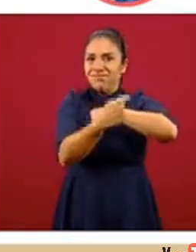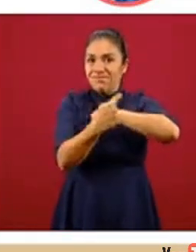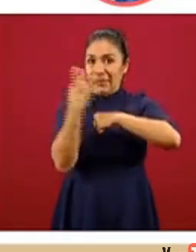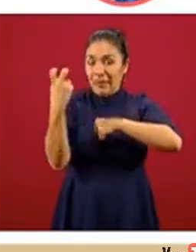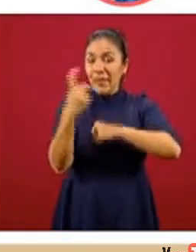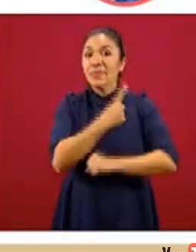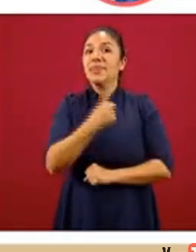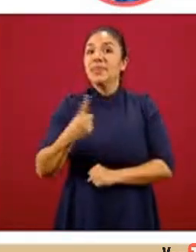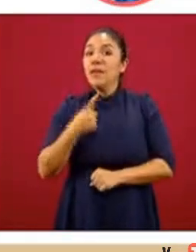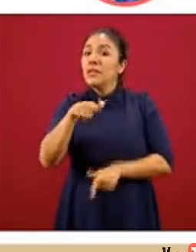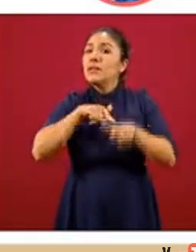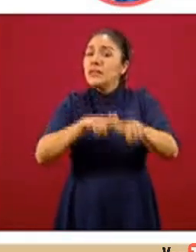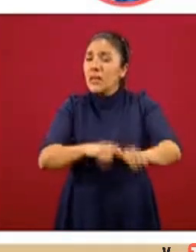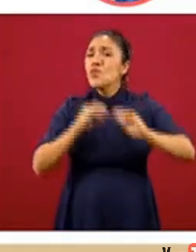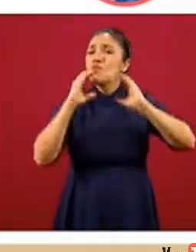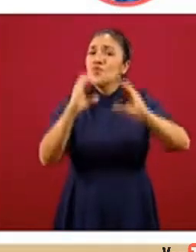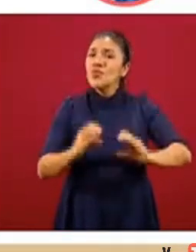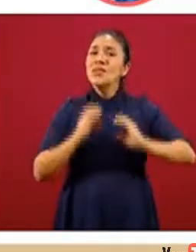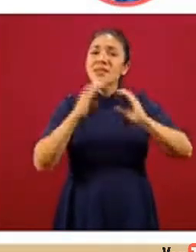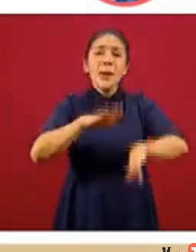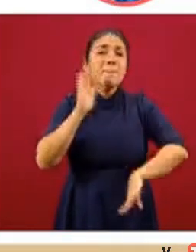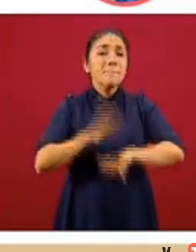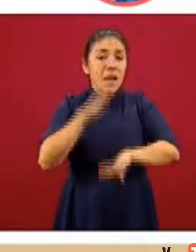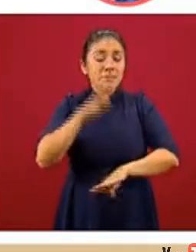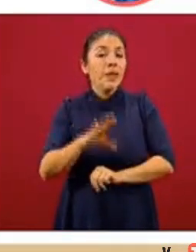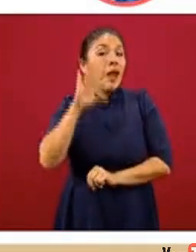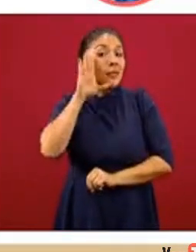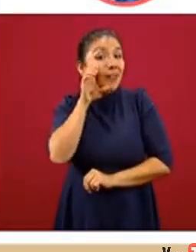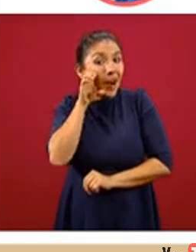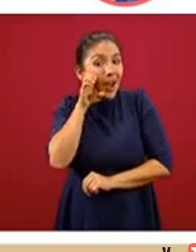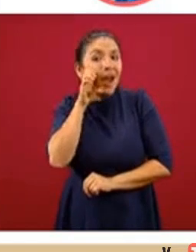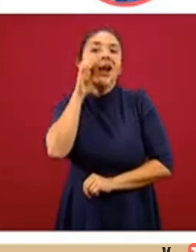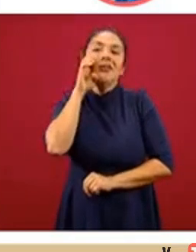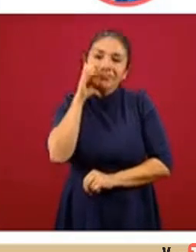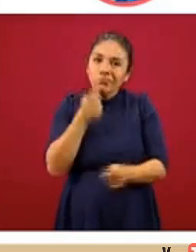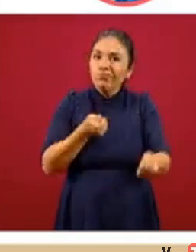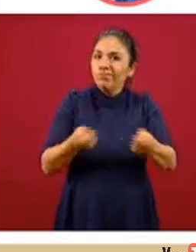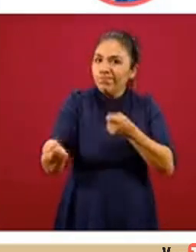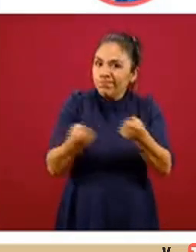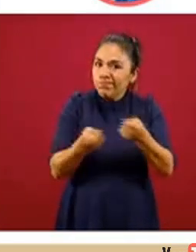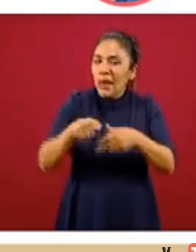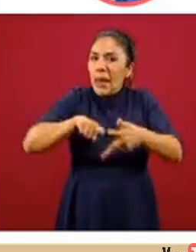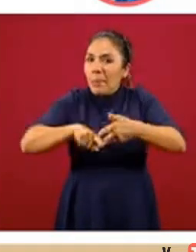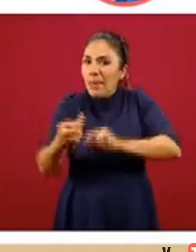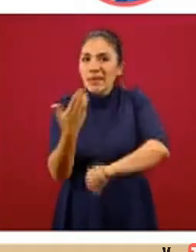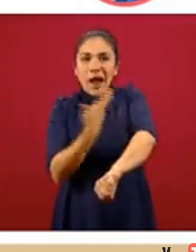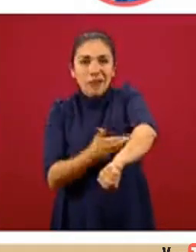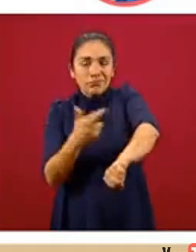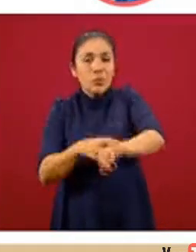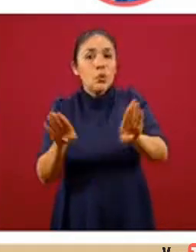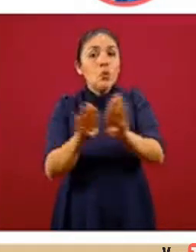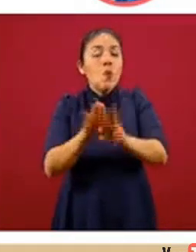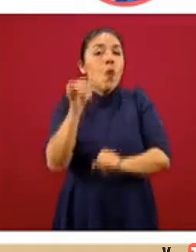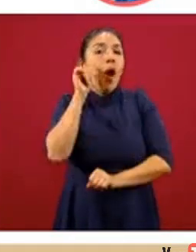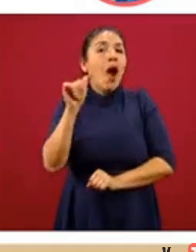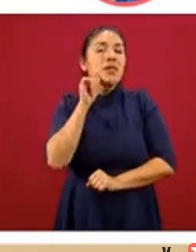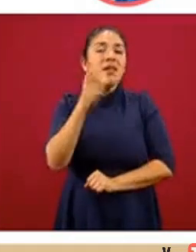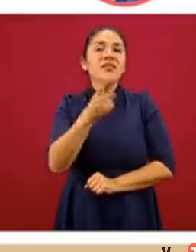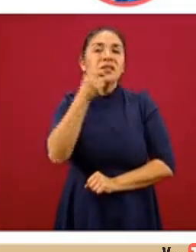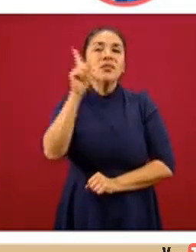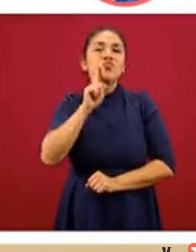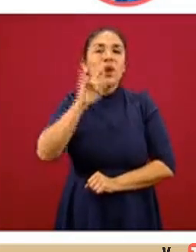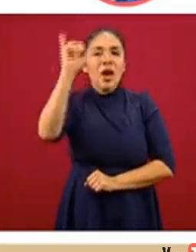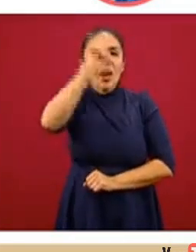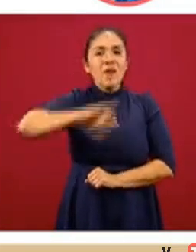seguir cuidándonos al máximo. El naranja es de ajustes y preparación. Ya lo dijo la jefa de gobierno, Claudia Sheinbaum, hay